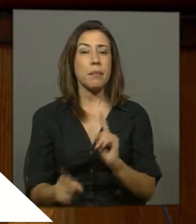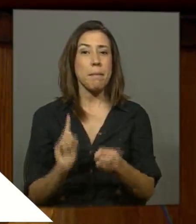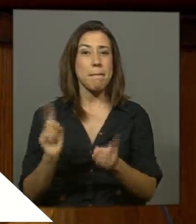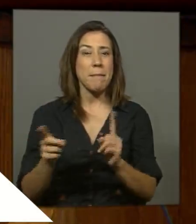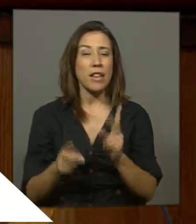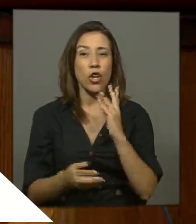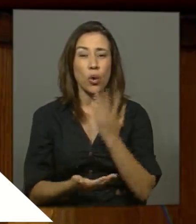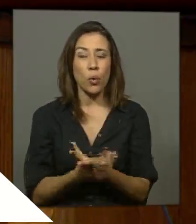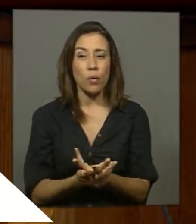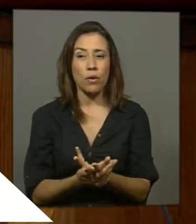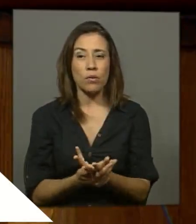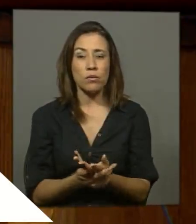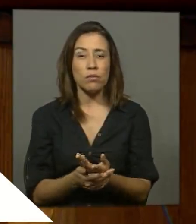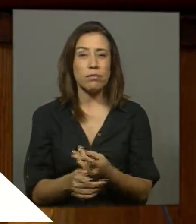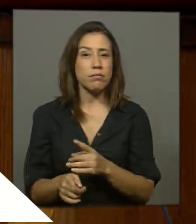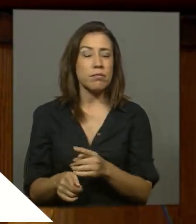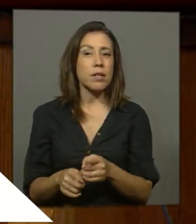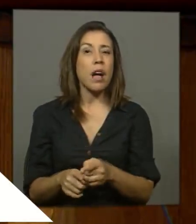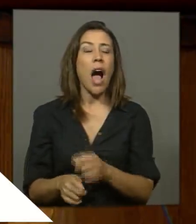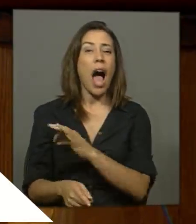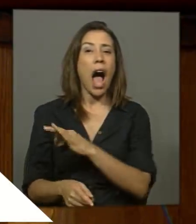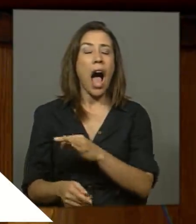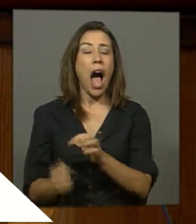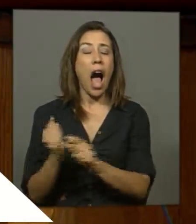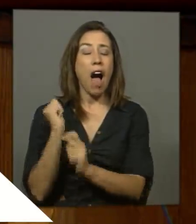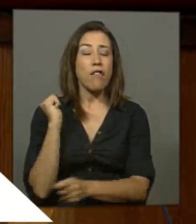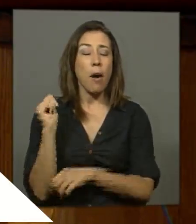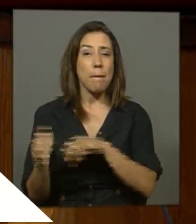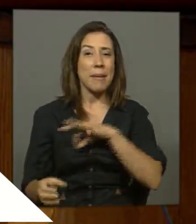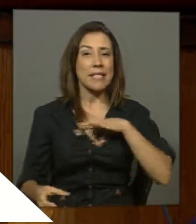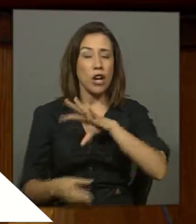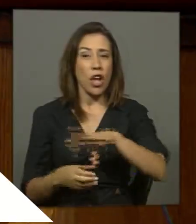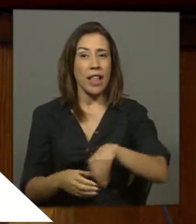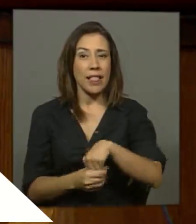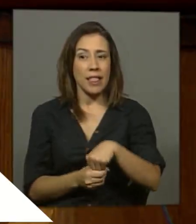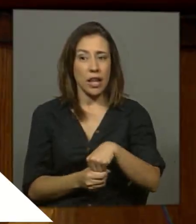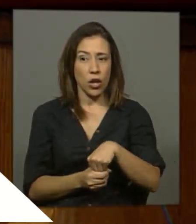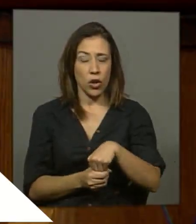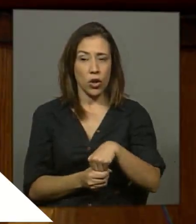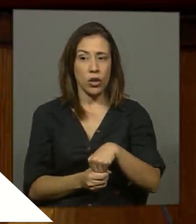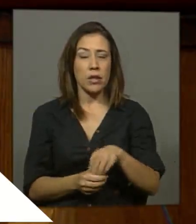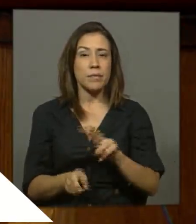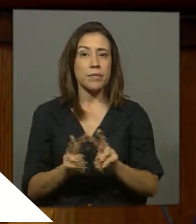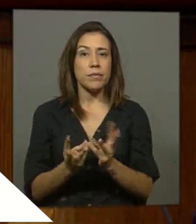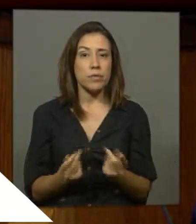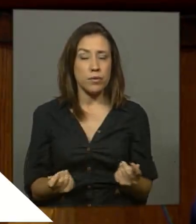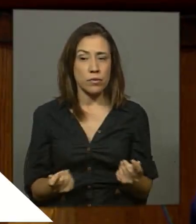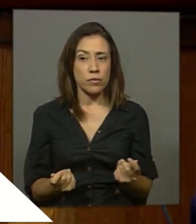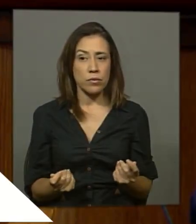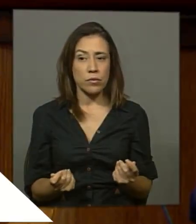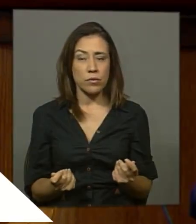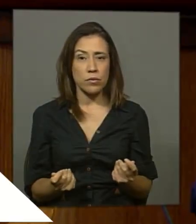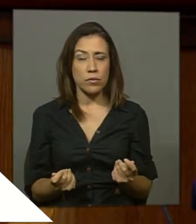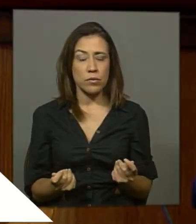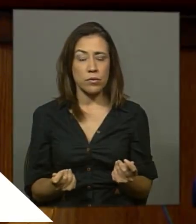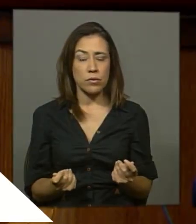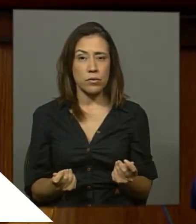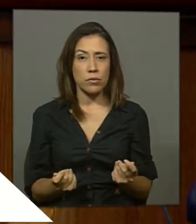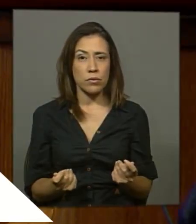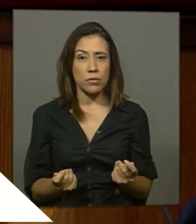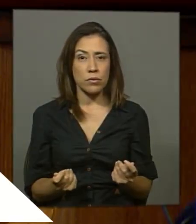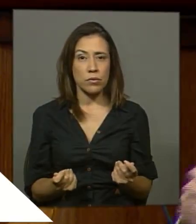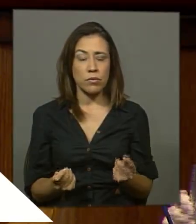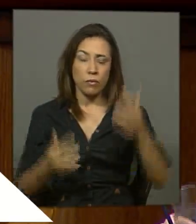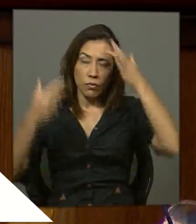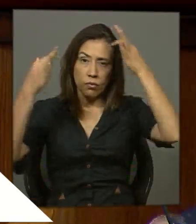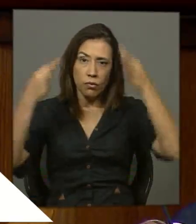tuvo el abogado del Ministerio del interior fue corregir corregir la